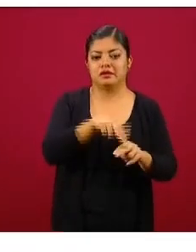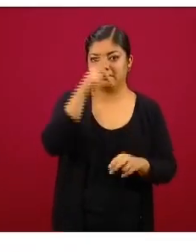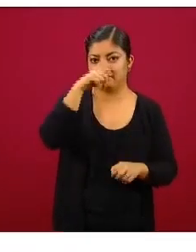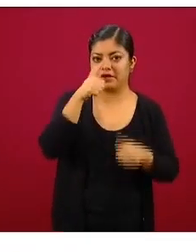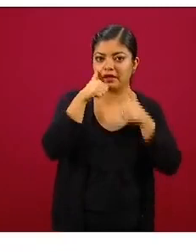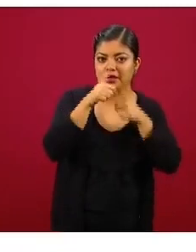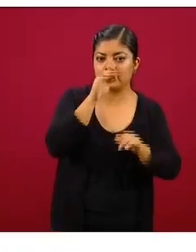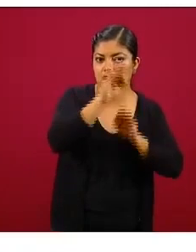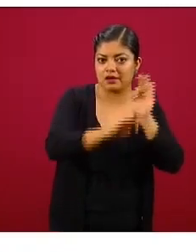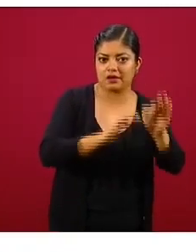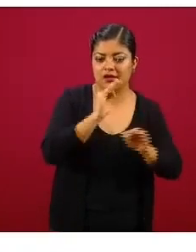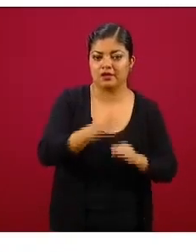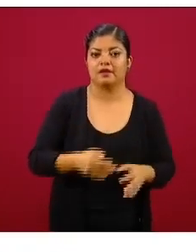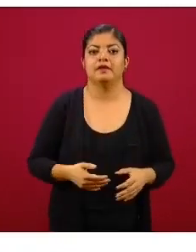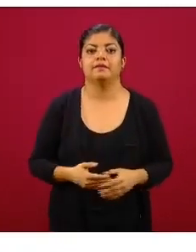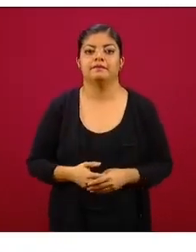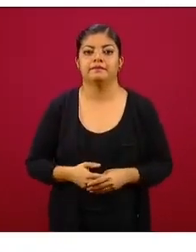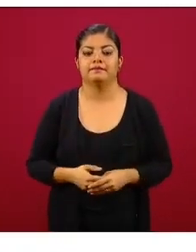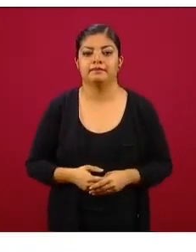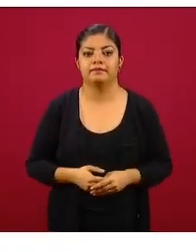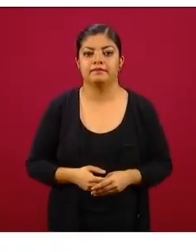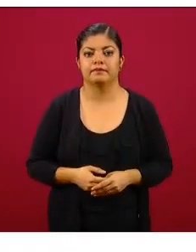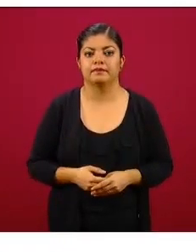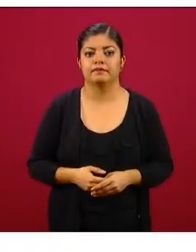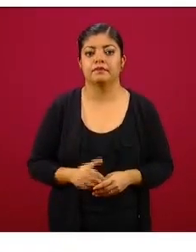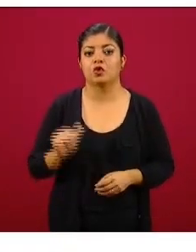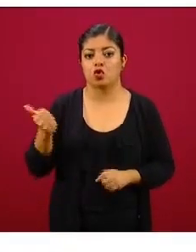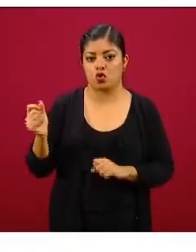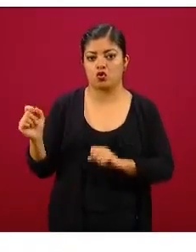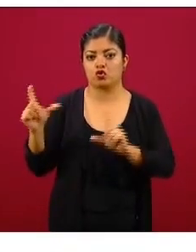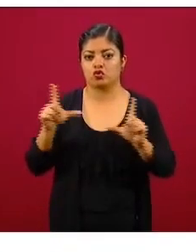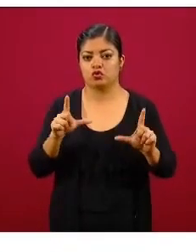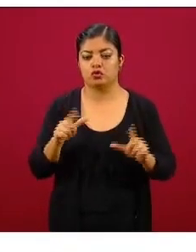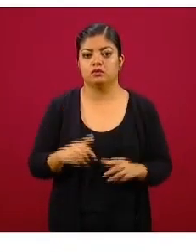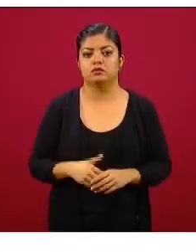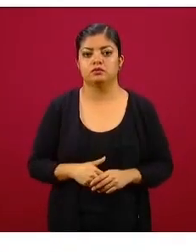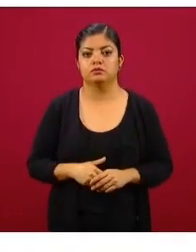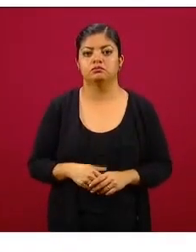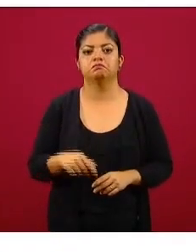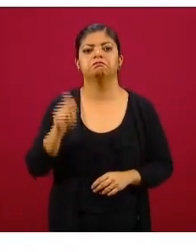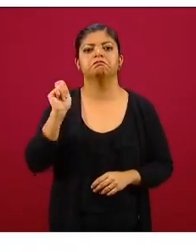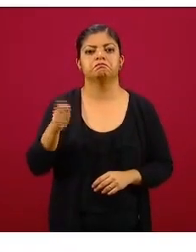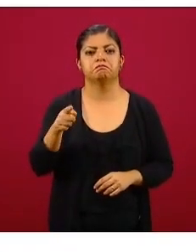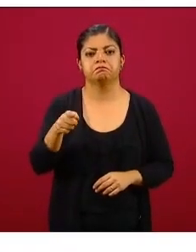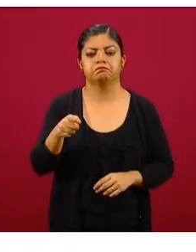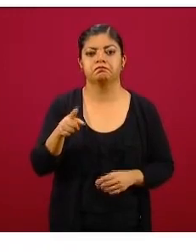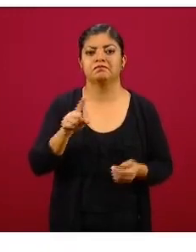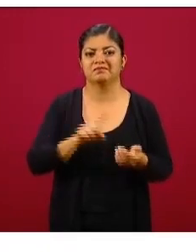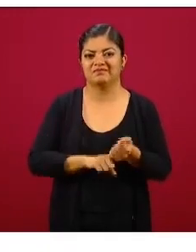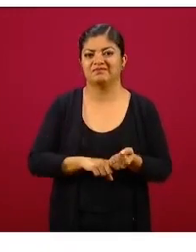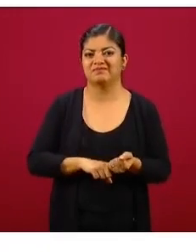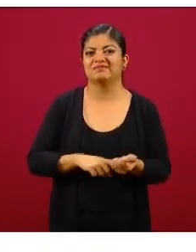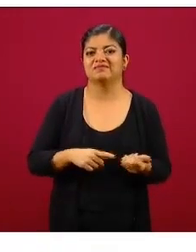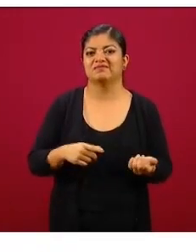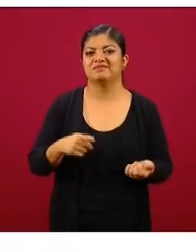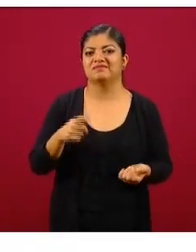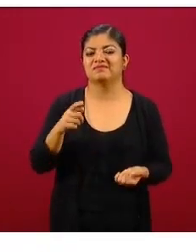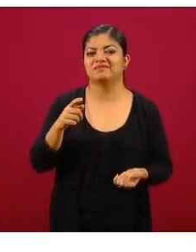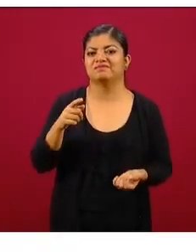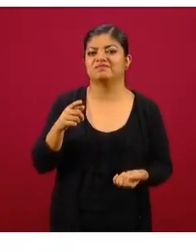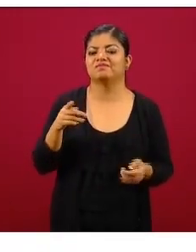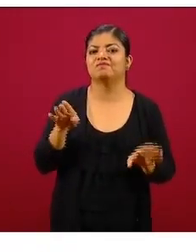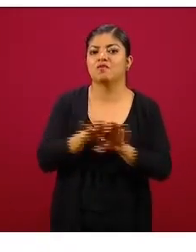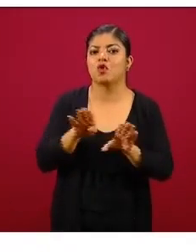disposición. Si vemos la siguiente diapositiva, son los datos que nos hablan de cómo se ha